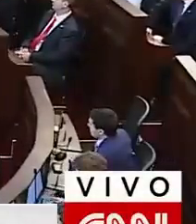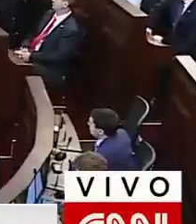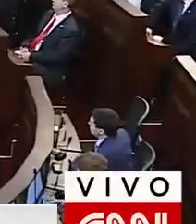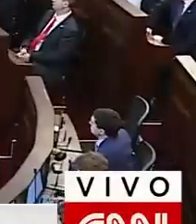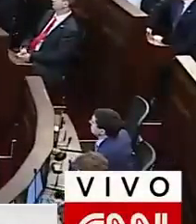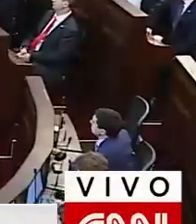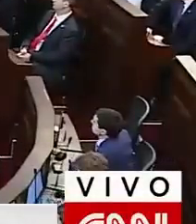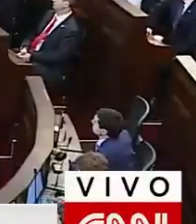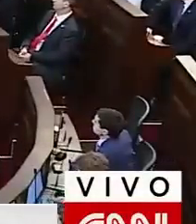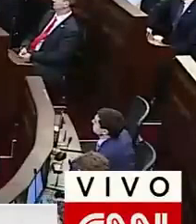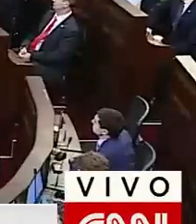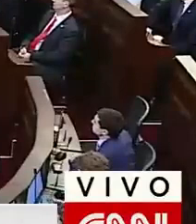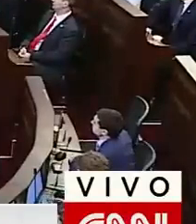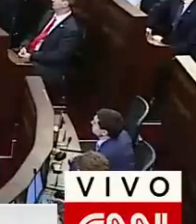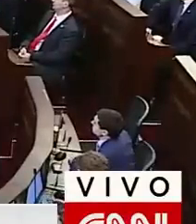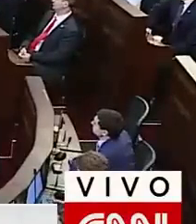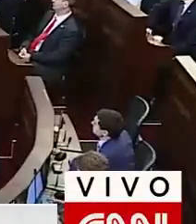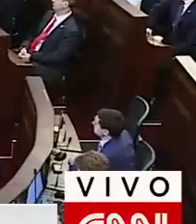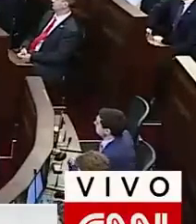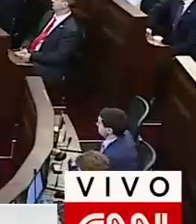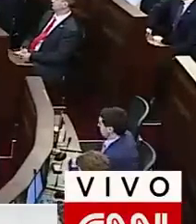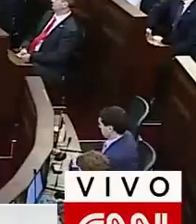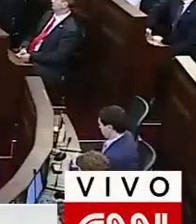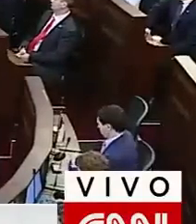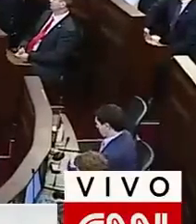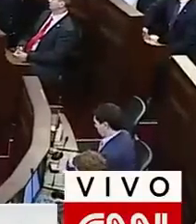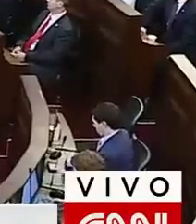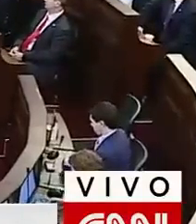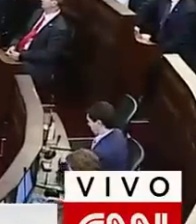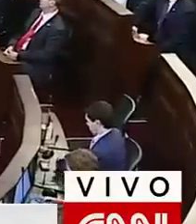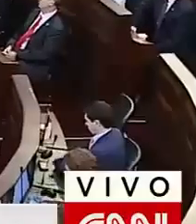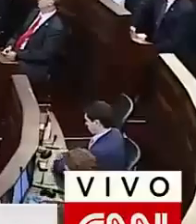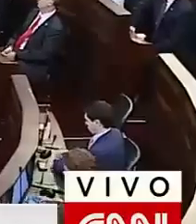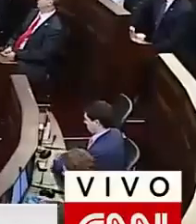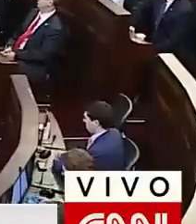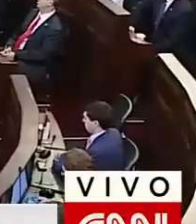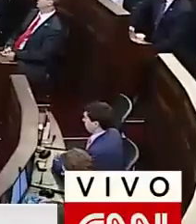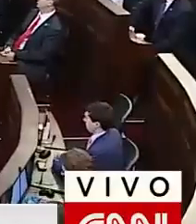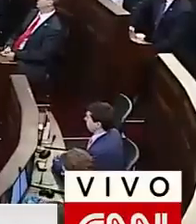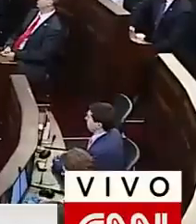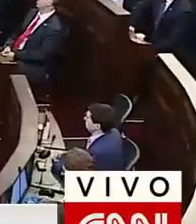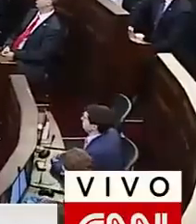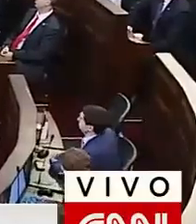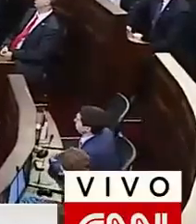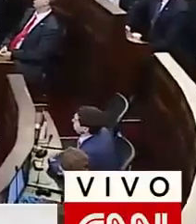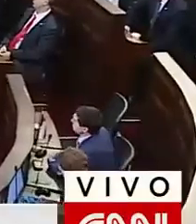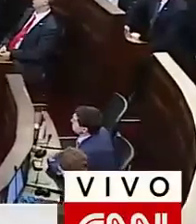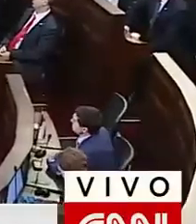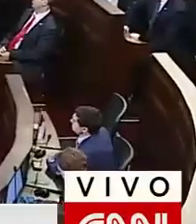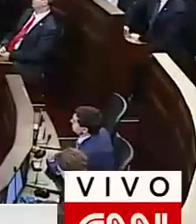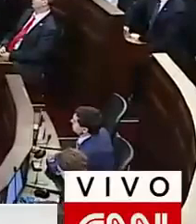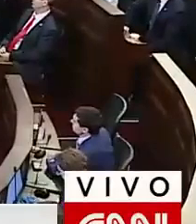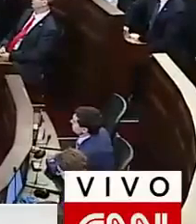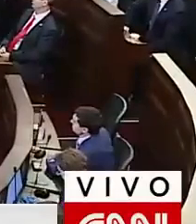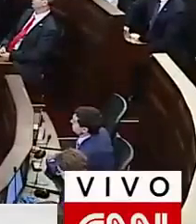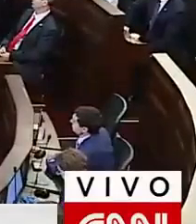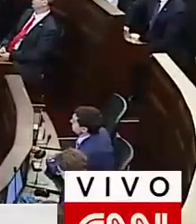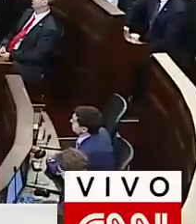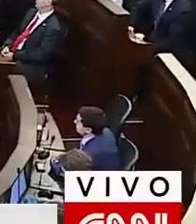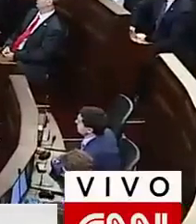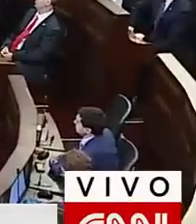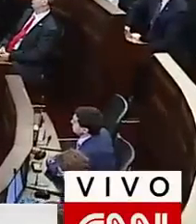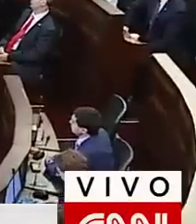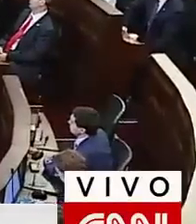avanzar en las normas que ellos estimen conveniente ahora van a proceder a invitar justamente